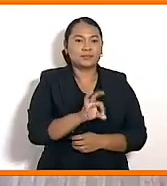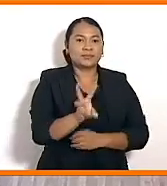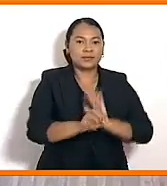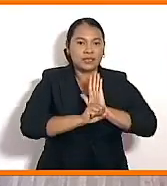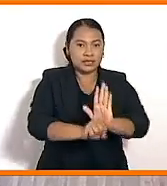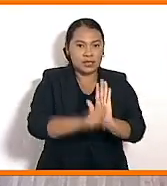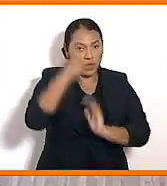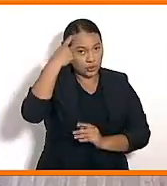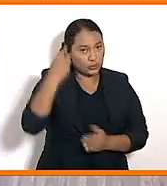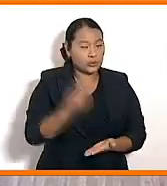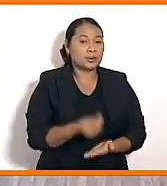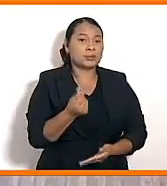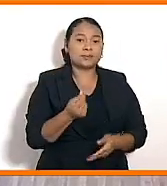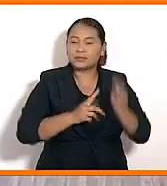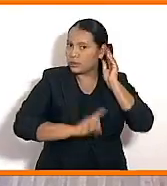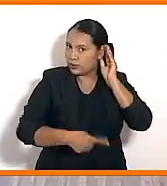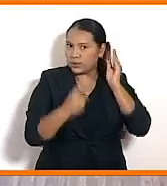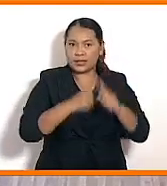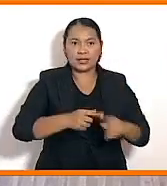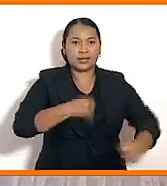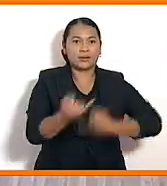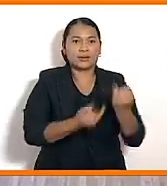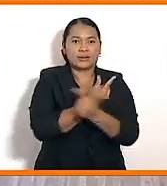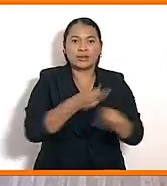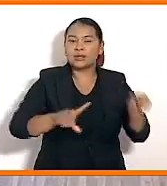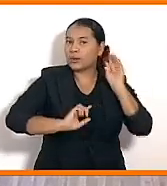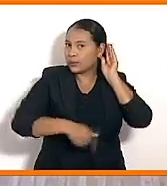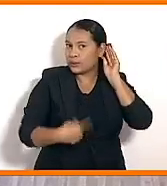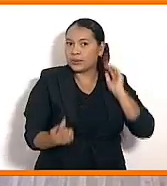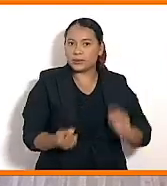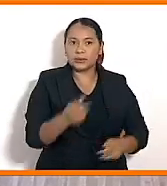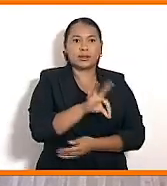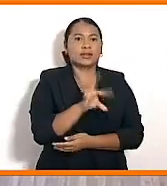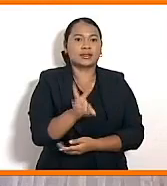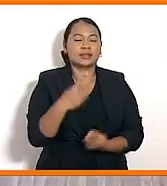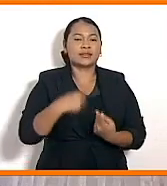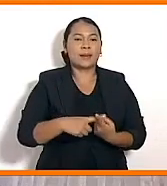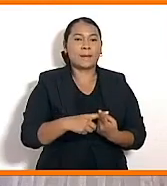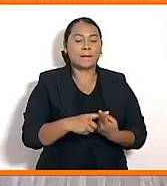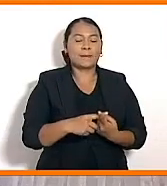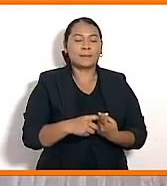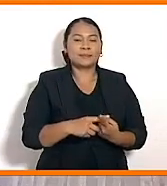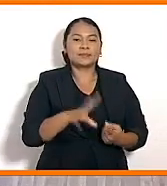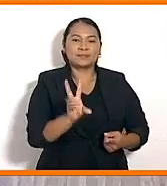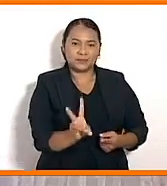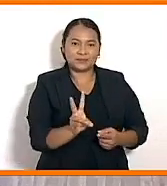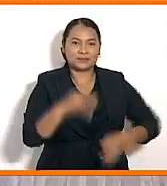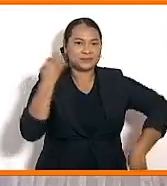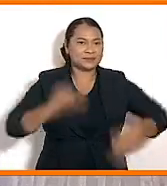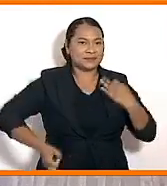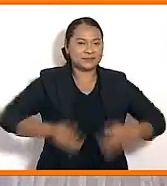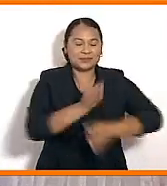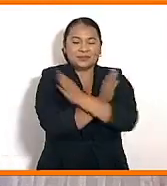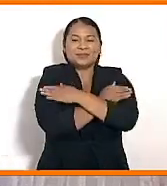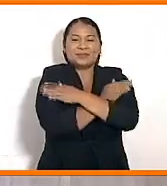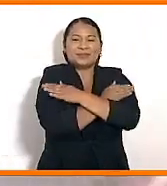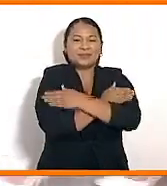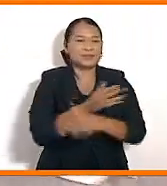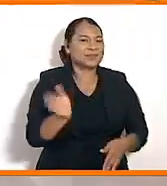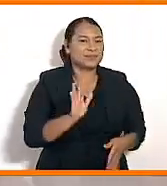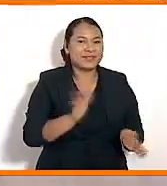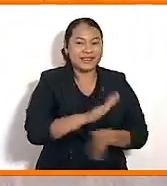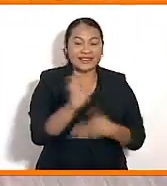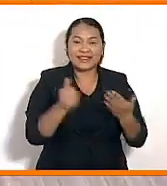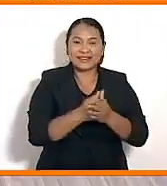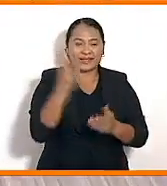su símbolo de sueños dinero. Para Multi-X, jugada gratis y por más uno, 96 más 7. Felicidades. Nos despedimos